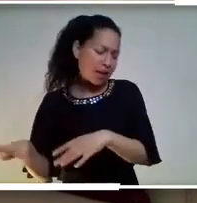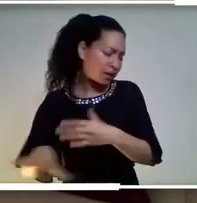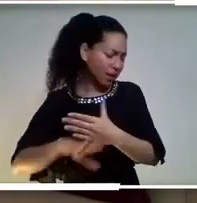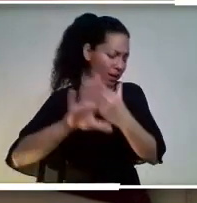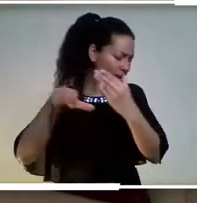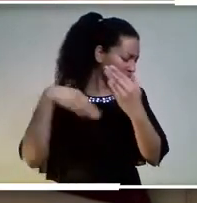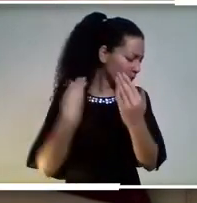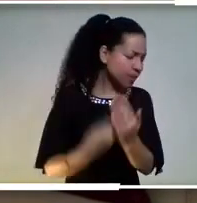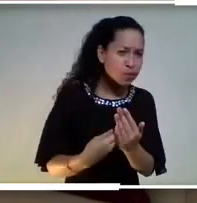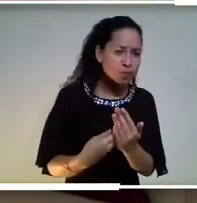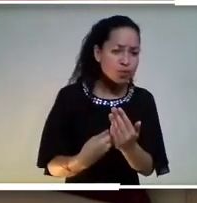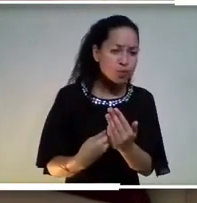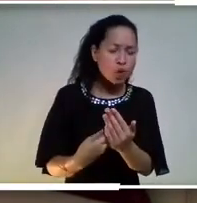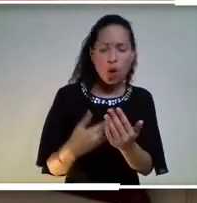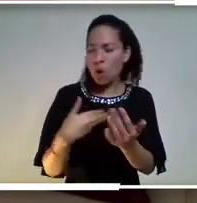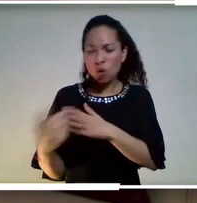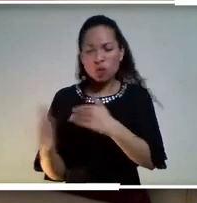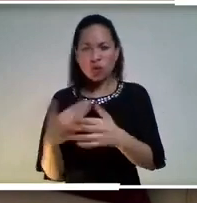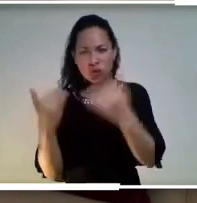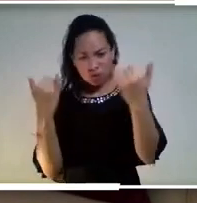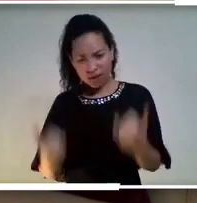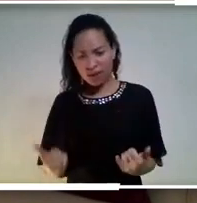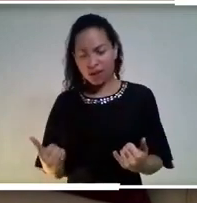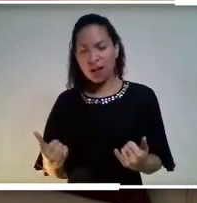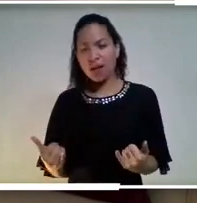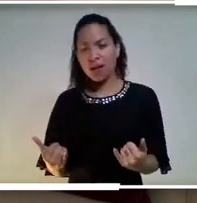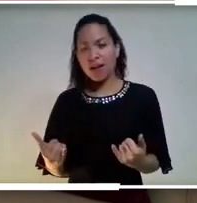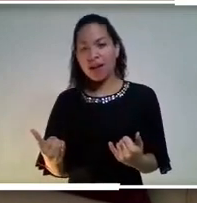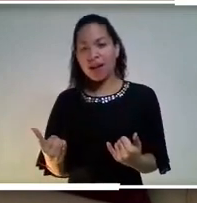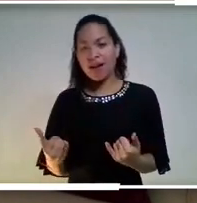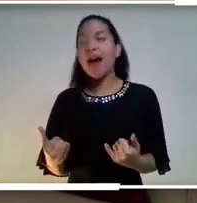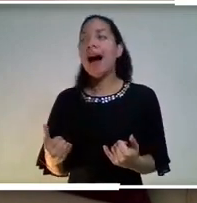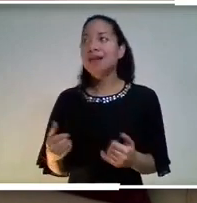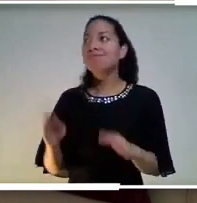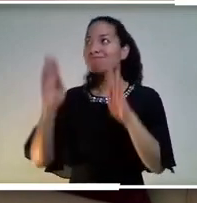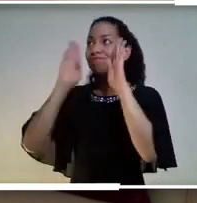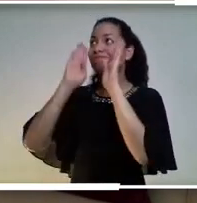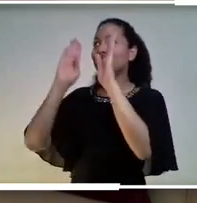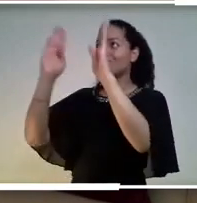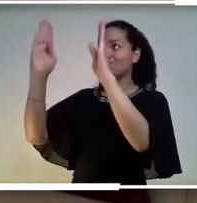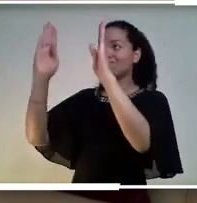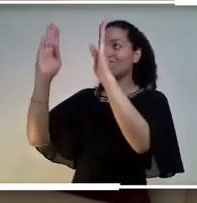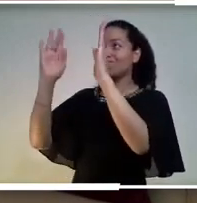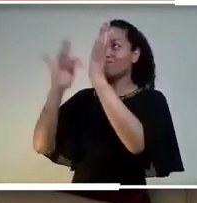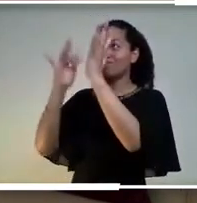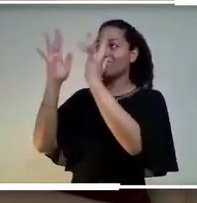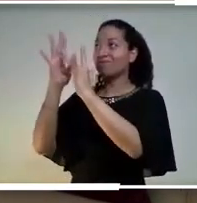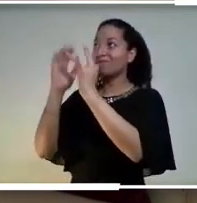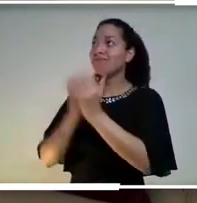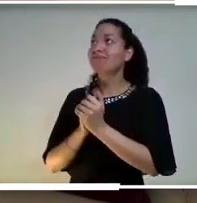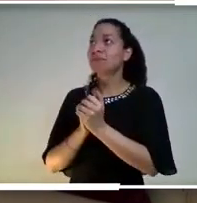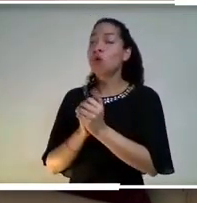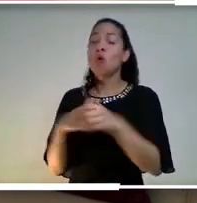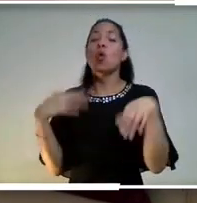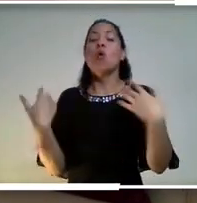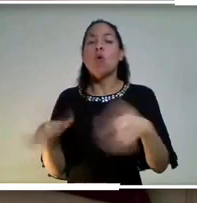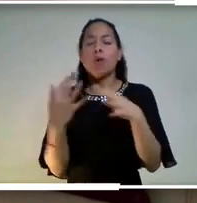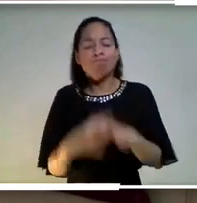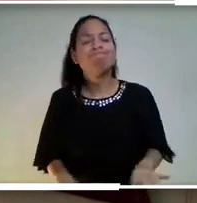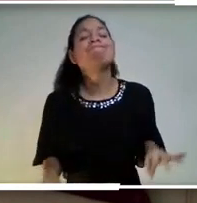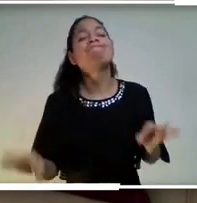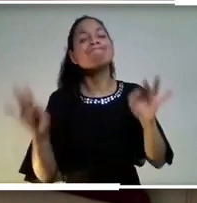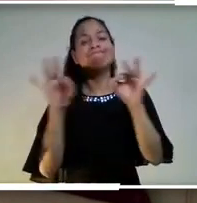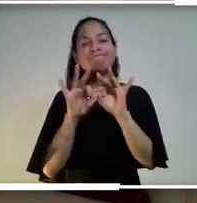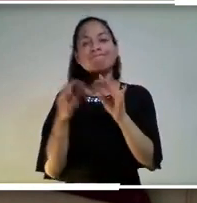la voz de jesús qué mensaje para compartir qué promesa tienes esta esperanza tu